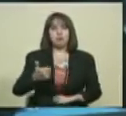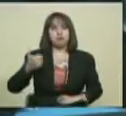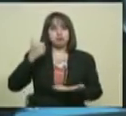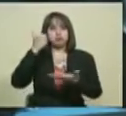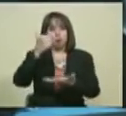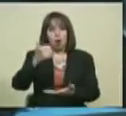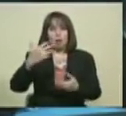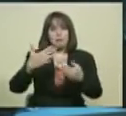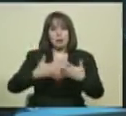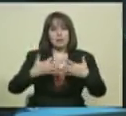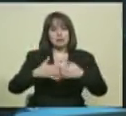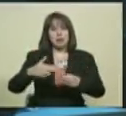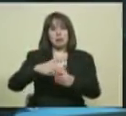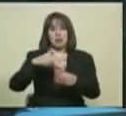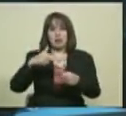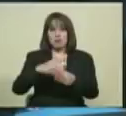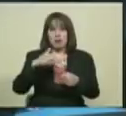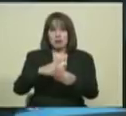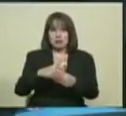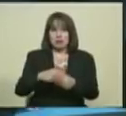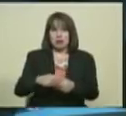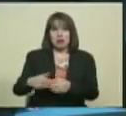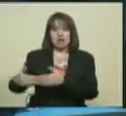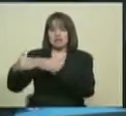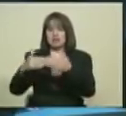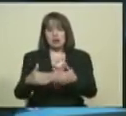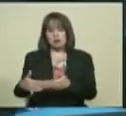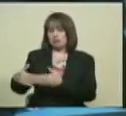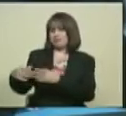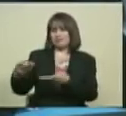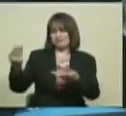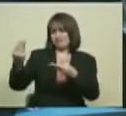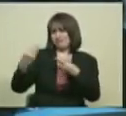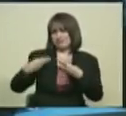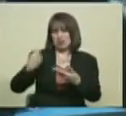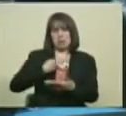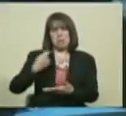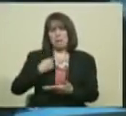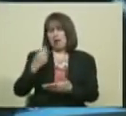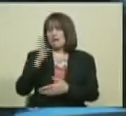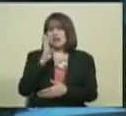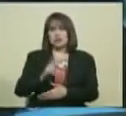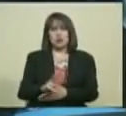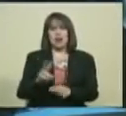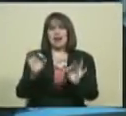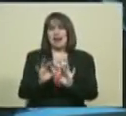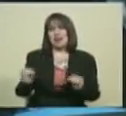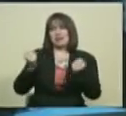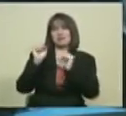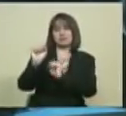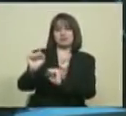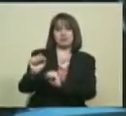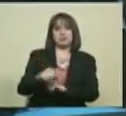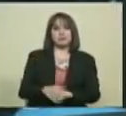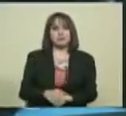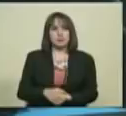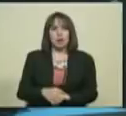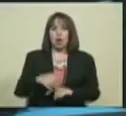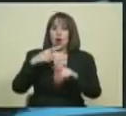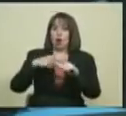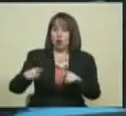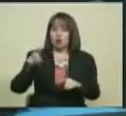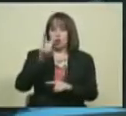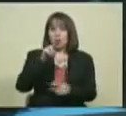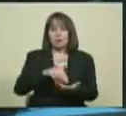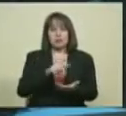que su banco corresponsal, PNC Bank en Estados Unidos, se niega a recibir los fondos de Venezuela. Julio 2017, el banco Citibank se